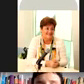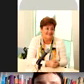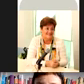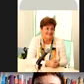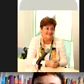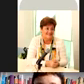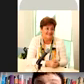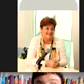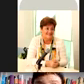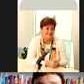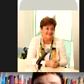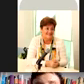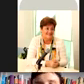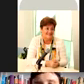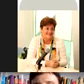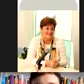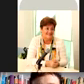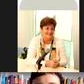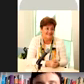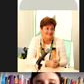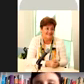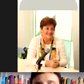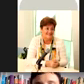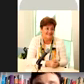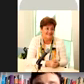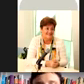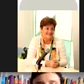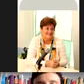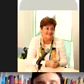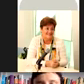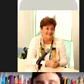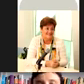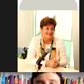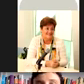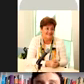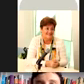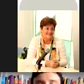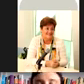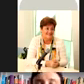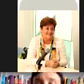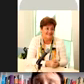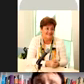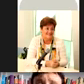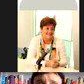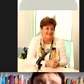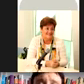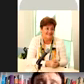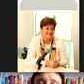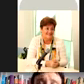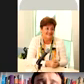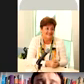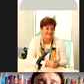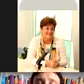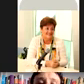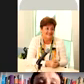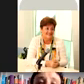de salud para ir repensando nuestras prácticas y los lugares de trabajo donde nos movemos. Y